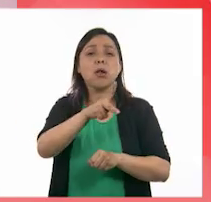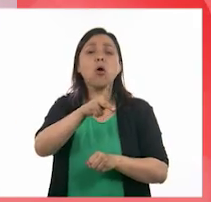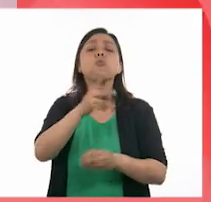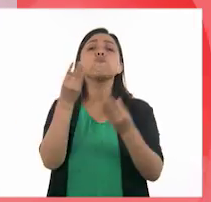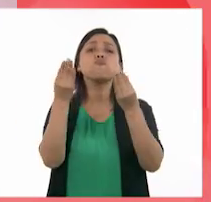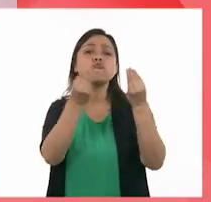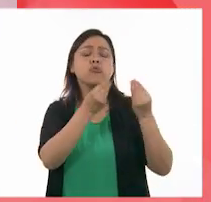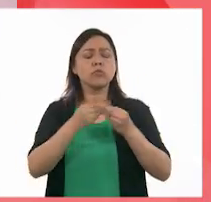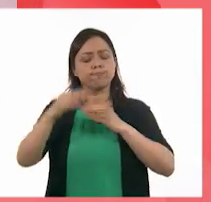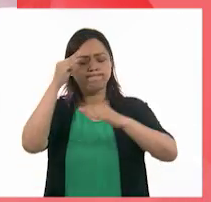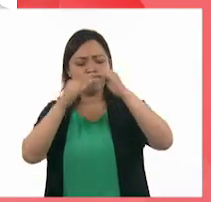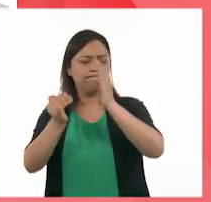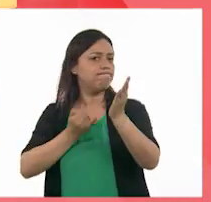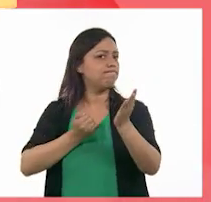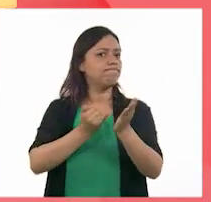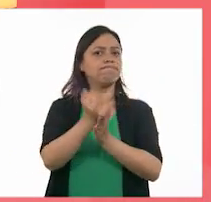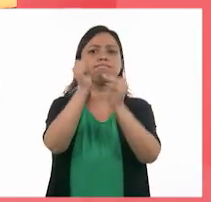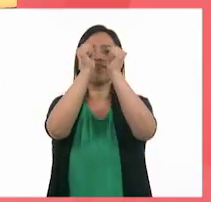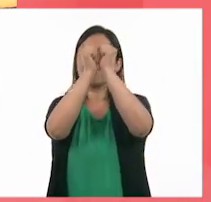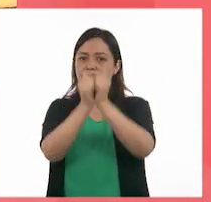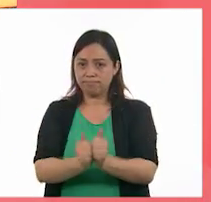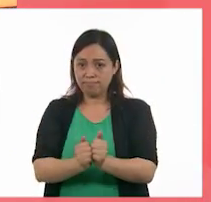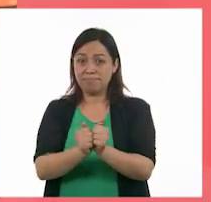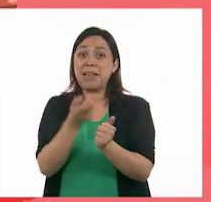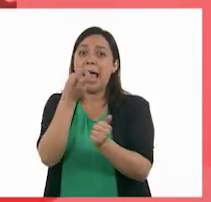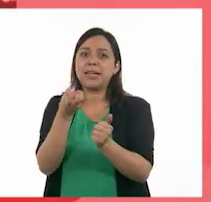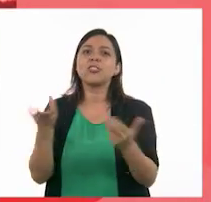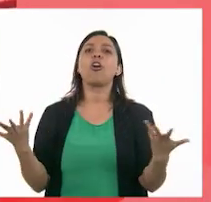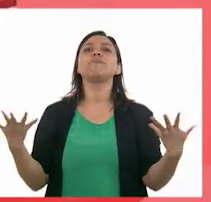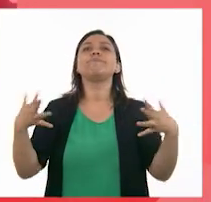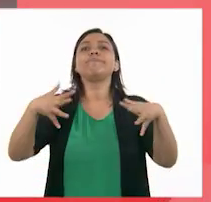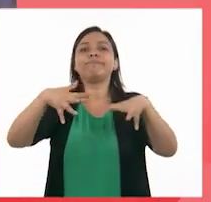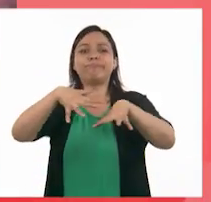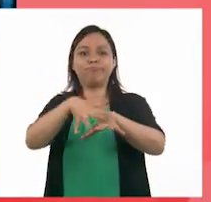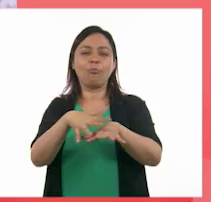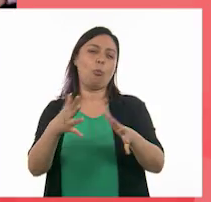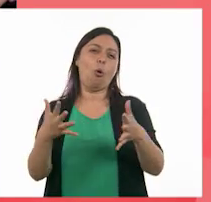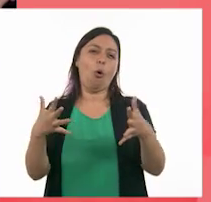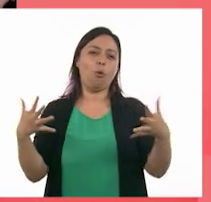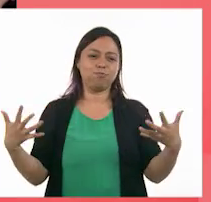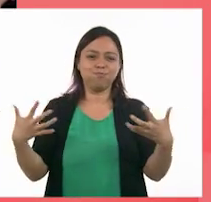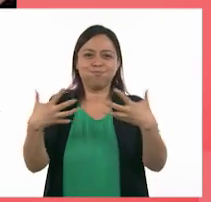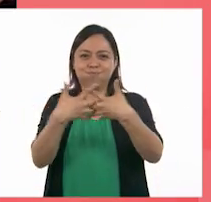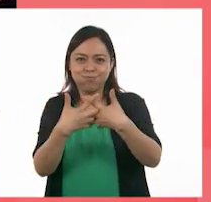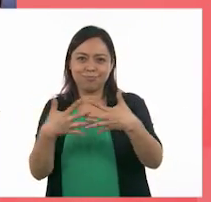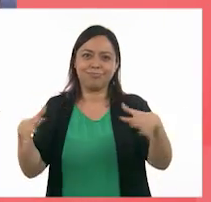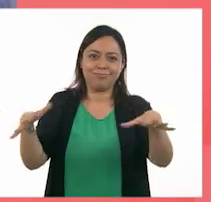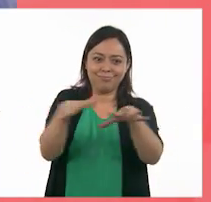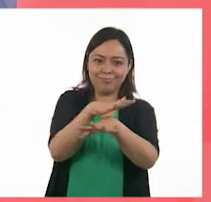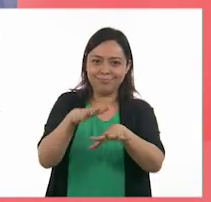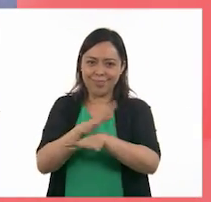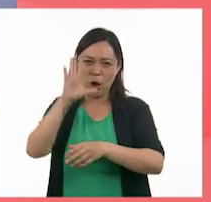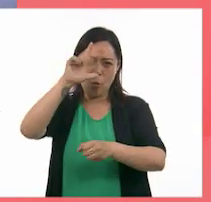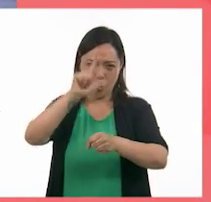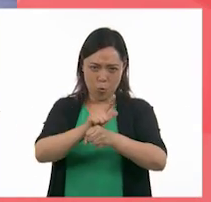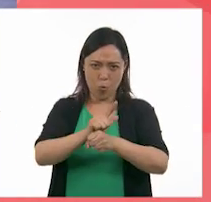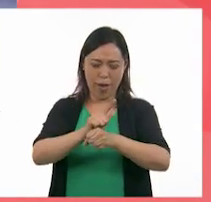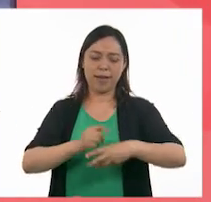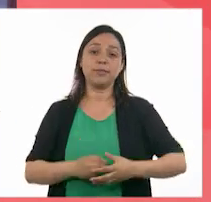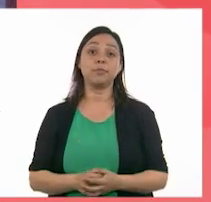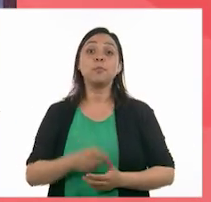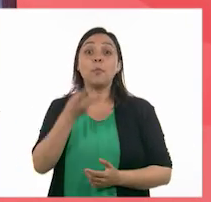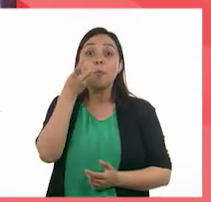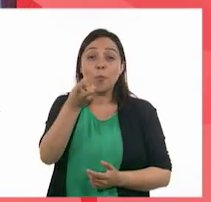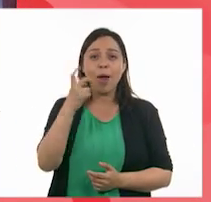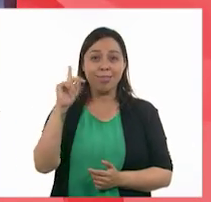Tijuana, y eso también trae consigo otra hibridación cultural, ¿no? Entonces Tijuana se ha caracterizado desde sus inicios por